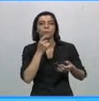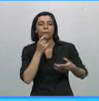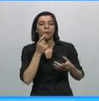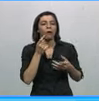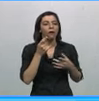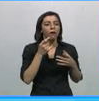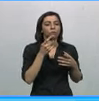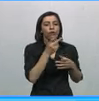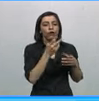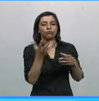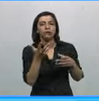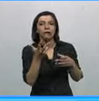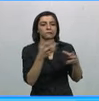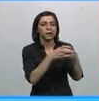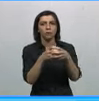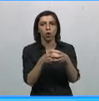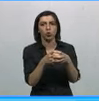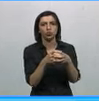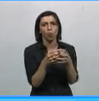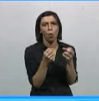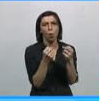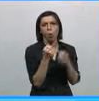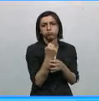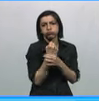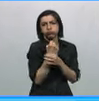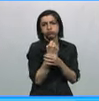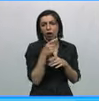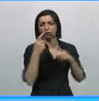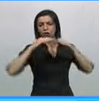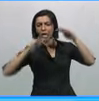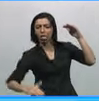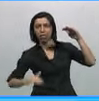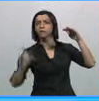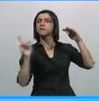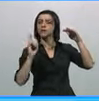equipos con todos los demás. Claro. Como existen esas ligas que en nombraste. España, por ejemplo, o también en Inglaterra.